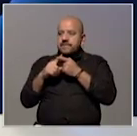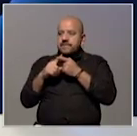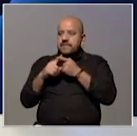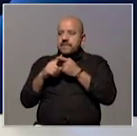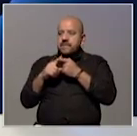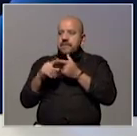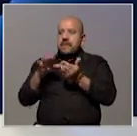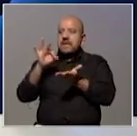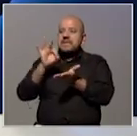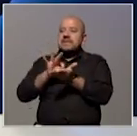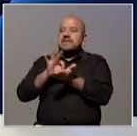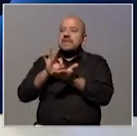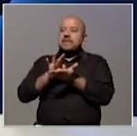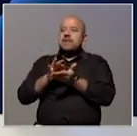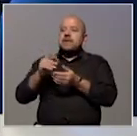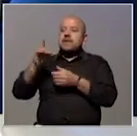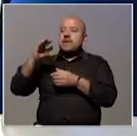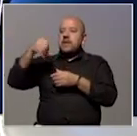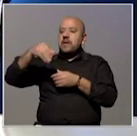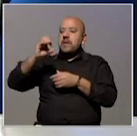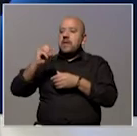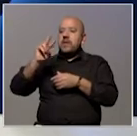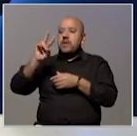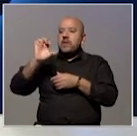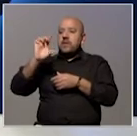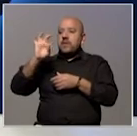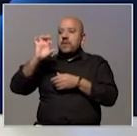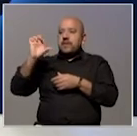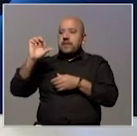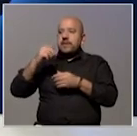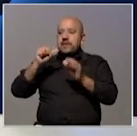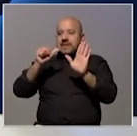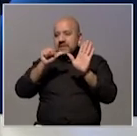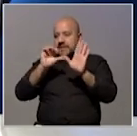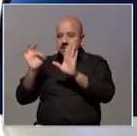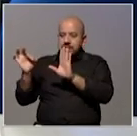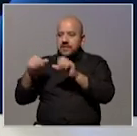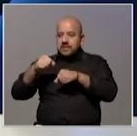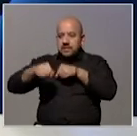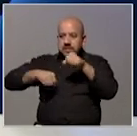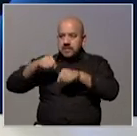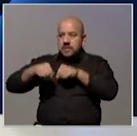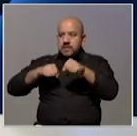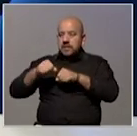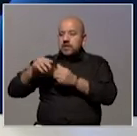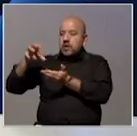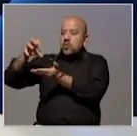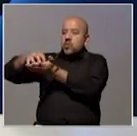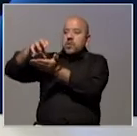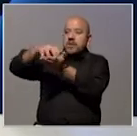el sistema movete de que pretende llegar a 600 bicicletas y 60 estaciones